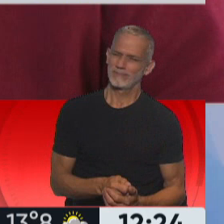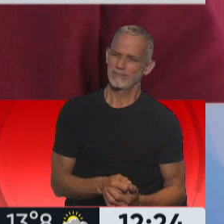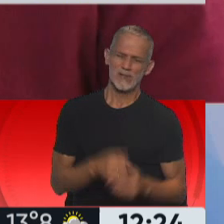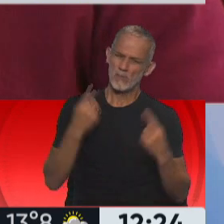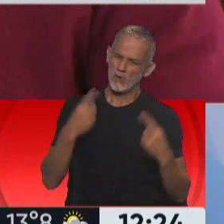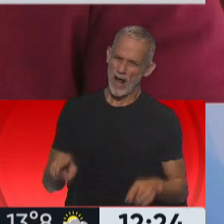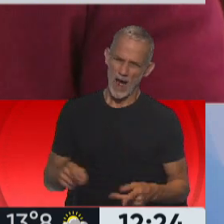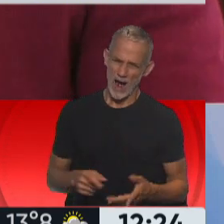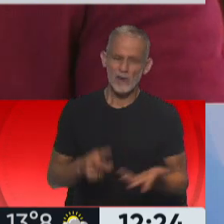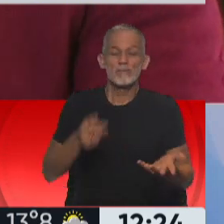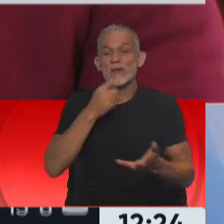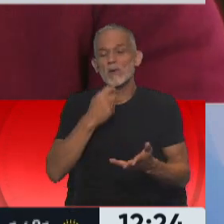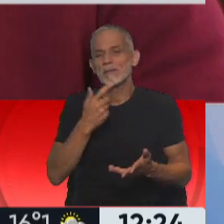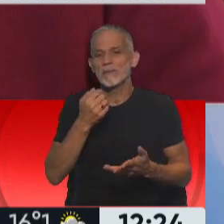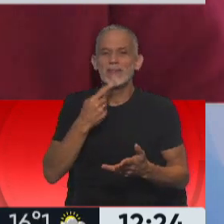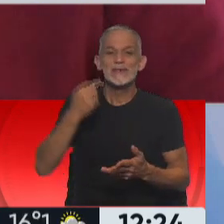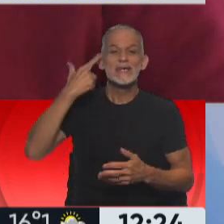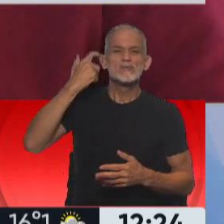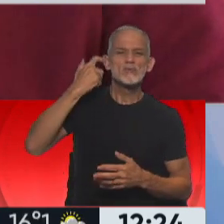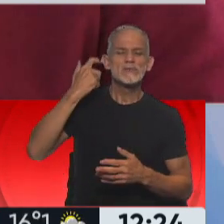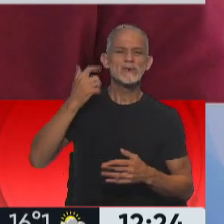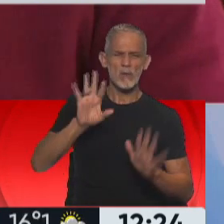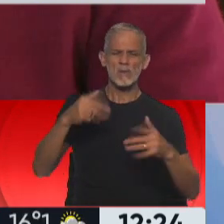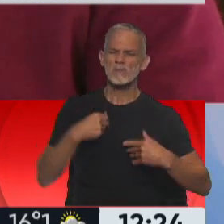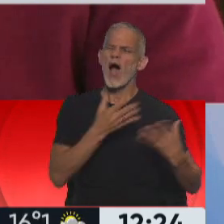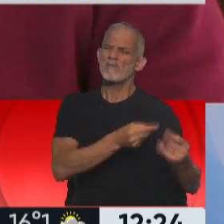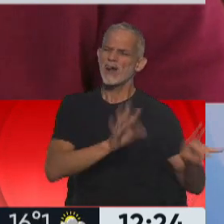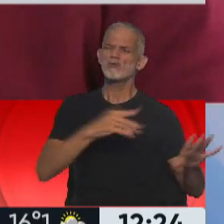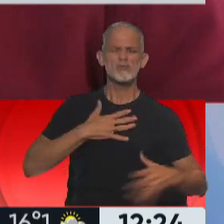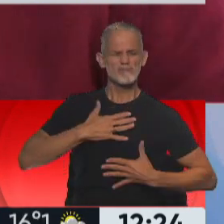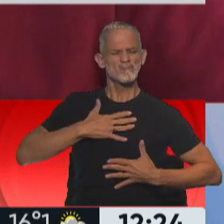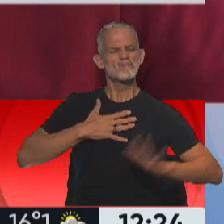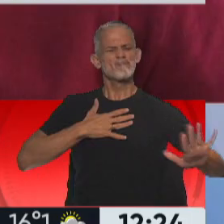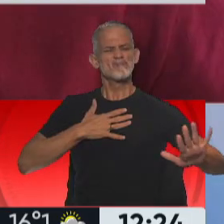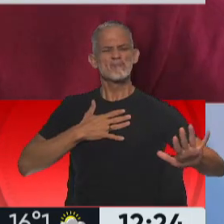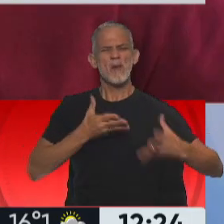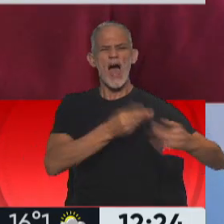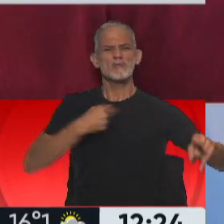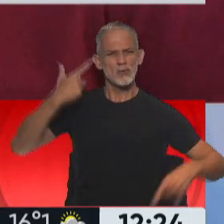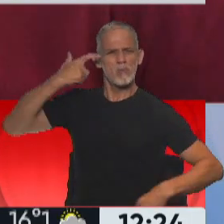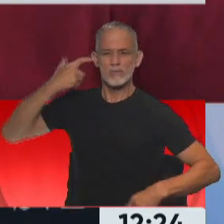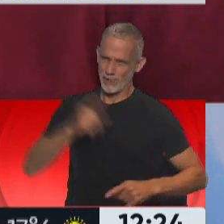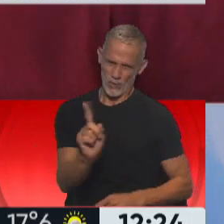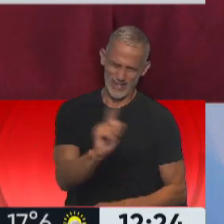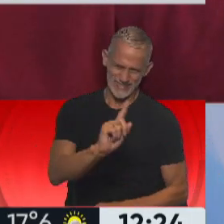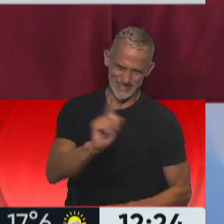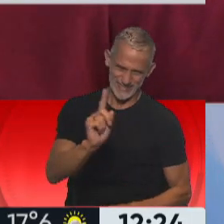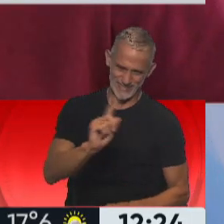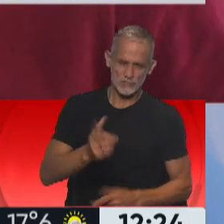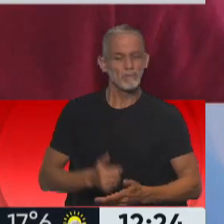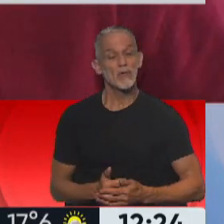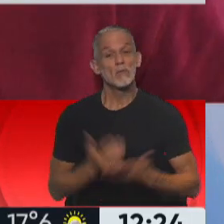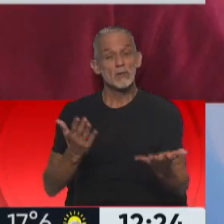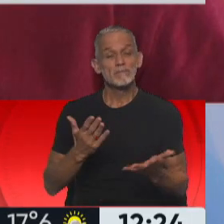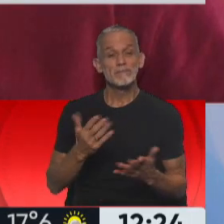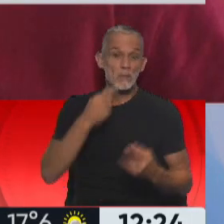frecuente. Por ejemplo, cuando hablan de suicidios altruistas y ese tipo de cosas, no creo que sea el caso. Alejandro